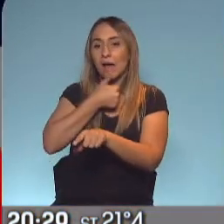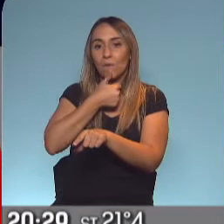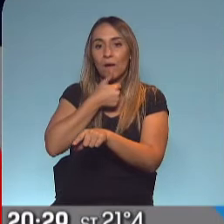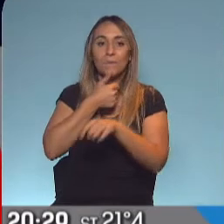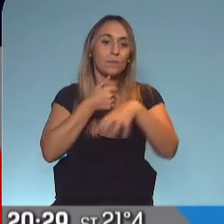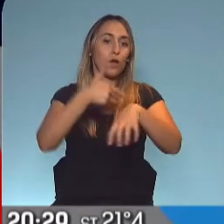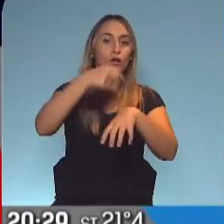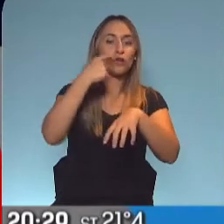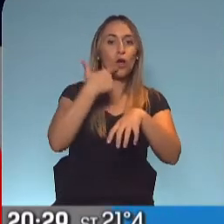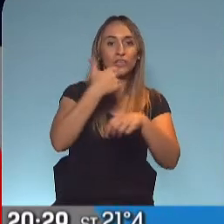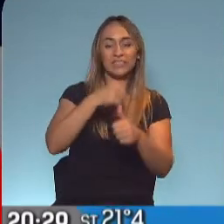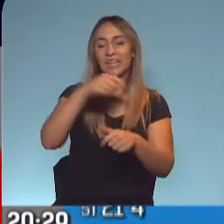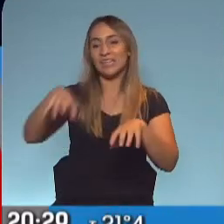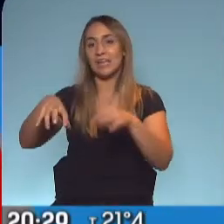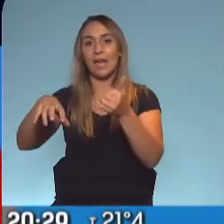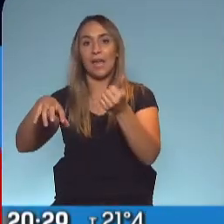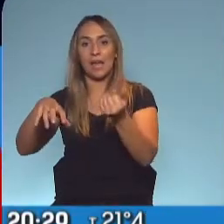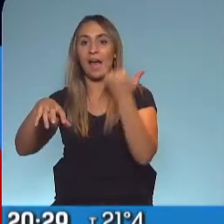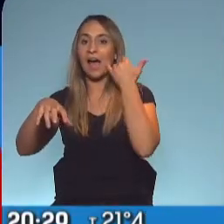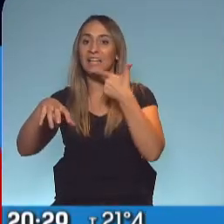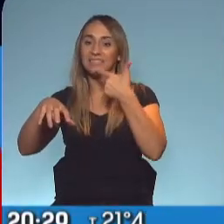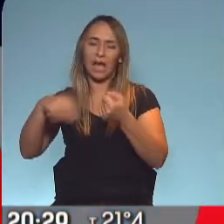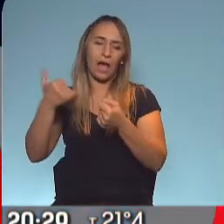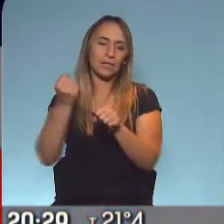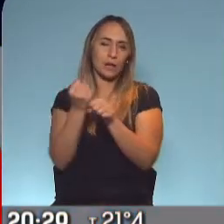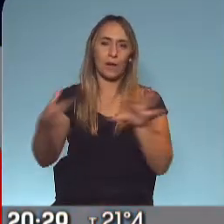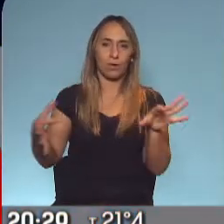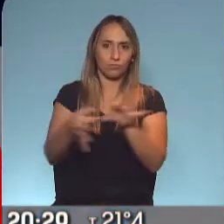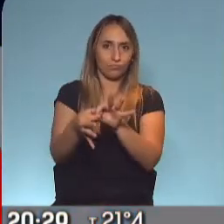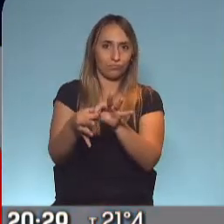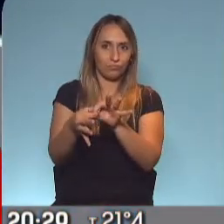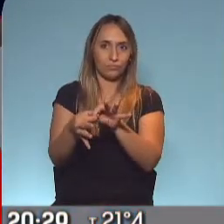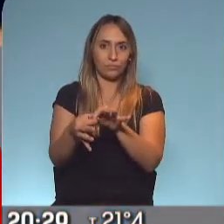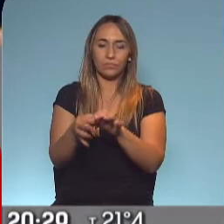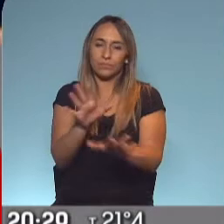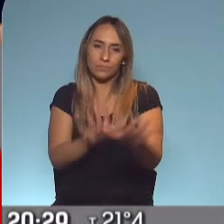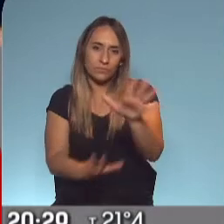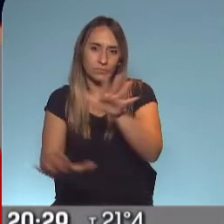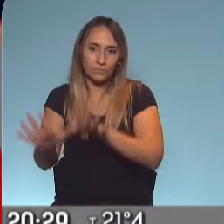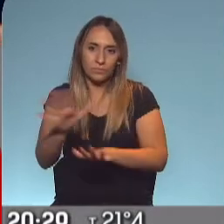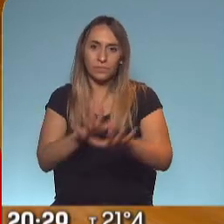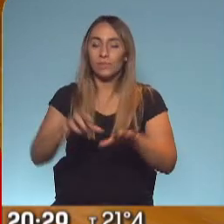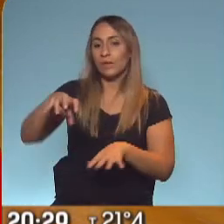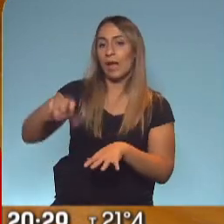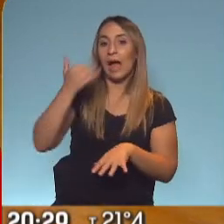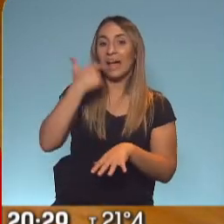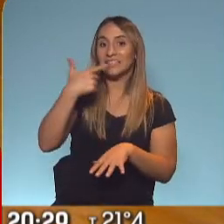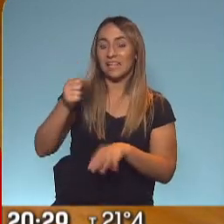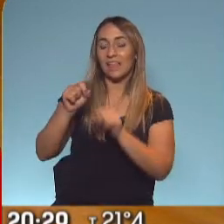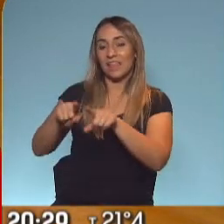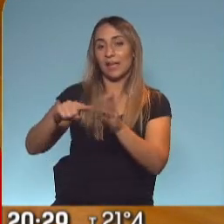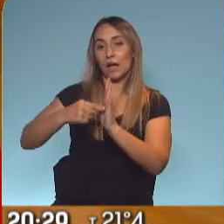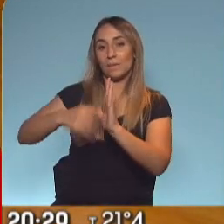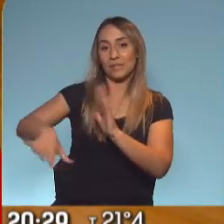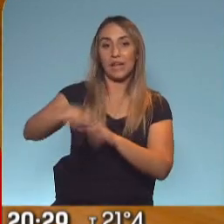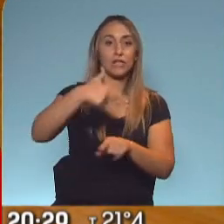AISA hay un trabajo articulado con Malena Galmarini, trabajando en todo el proceso. AISA es Capital Federal y los 26 distritos y